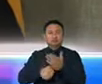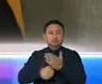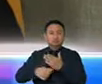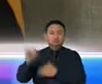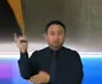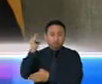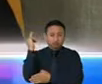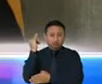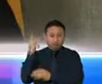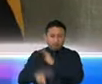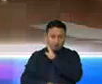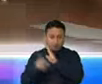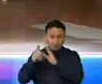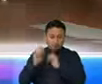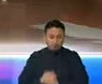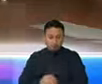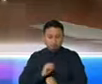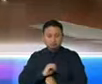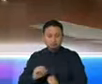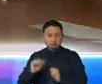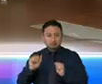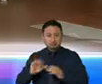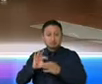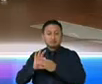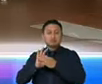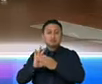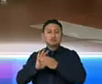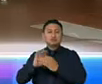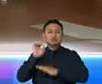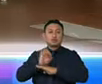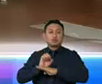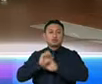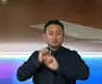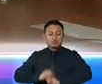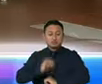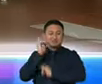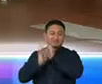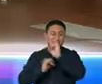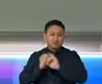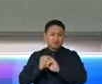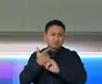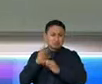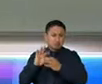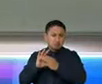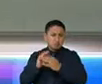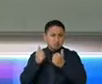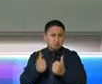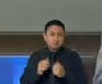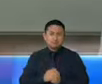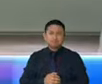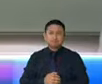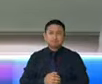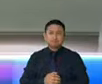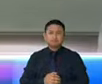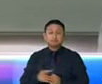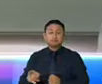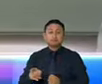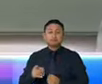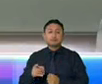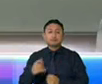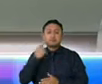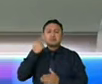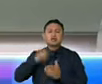Hidrocarburos, tendría la finalidad de transparentar la relación de nuestro país hacia el exterior. ¿Cuál es la función de ese